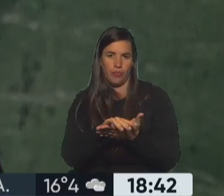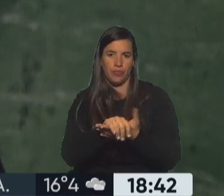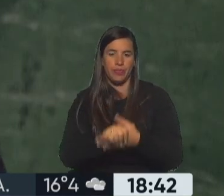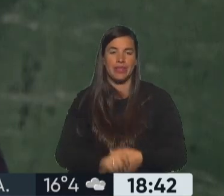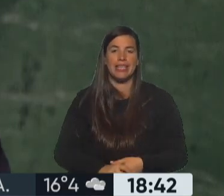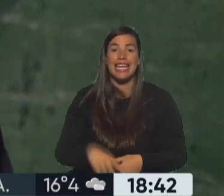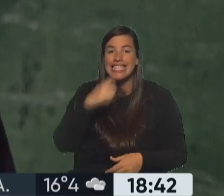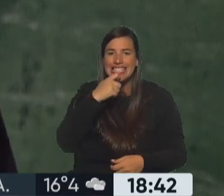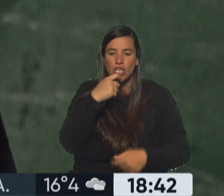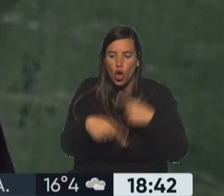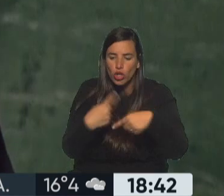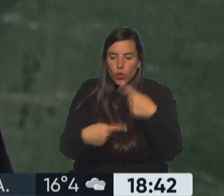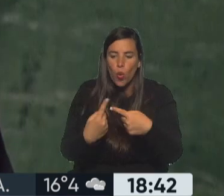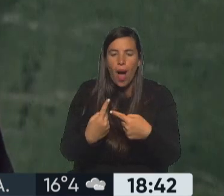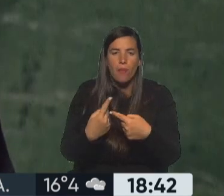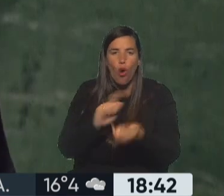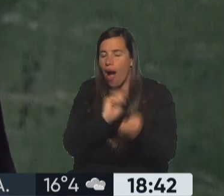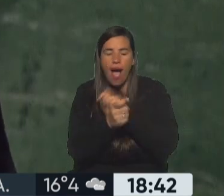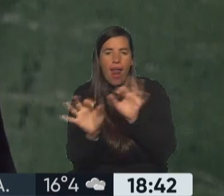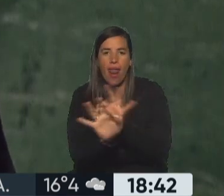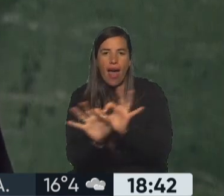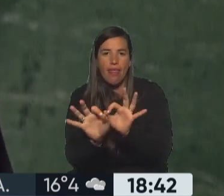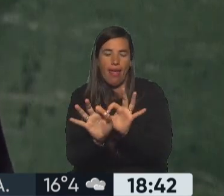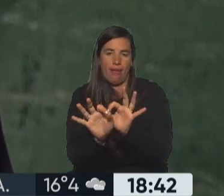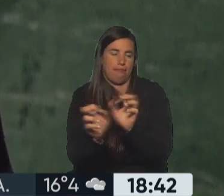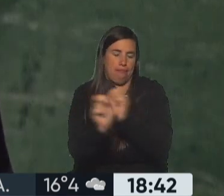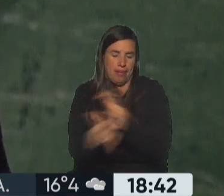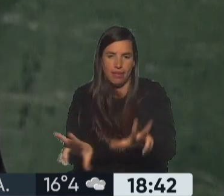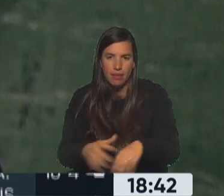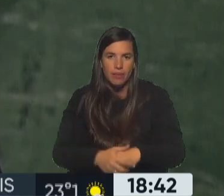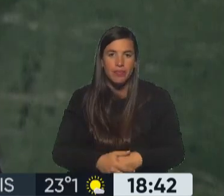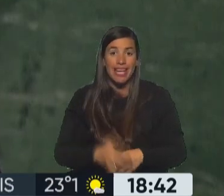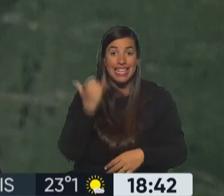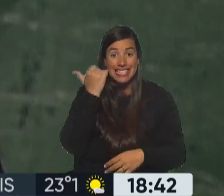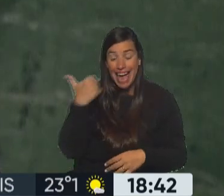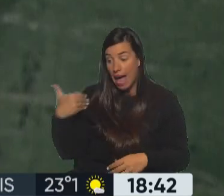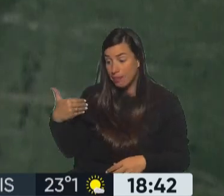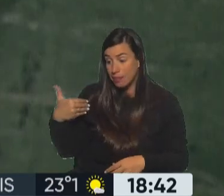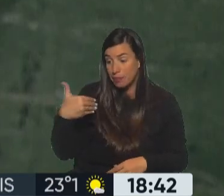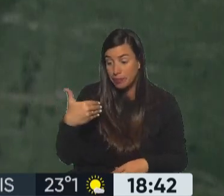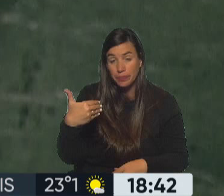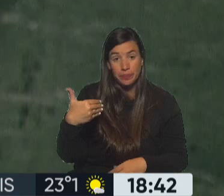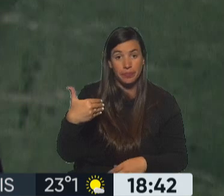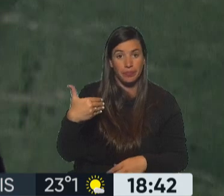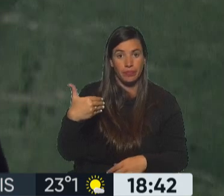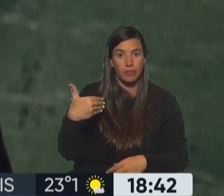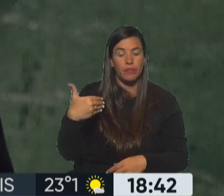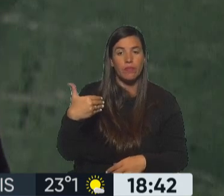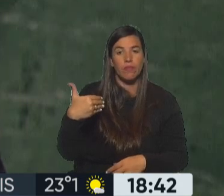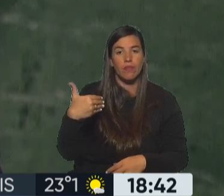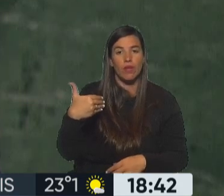presente son muy altos. Hemos transitado la mitad del camino hacia el cumplimiento de la